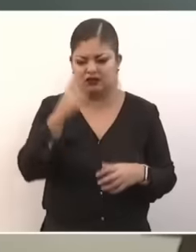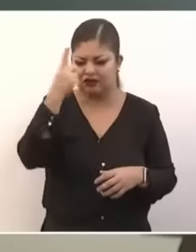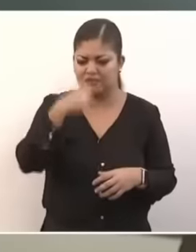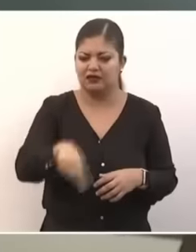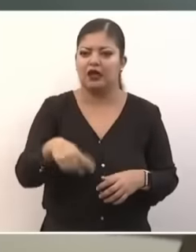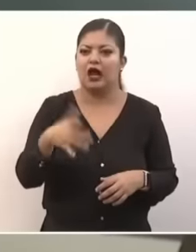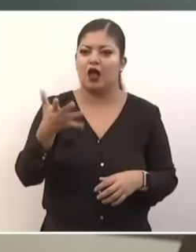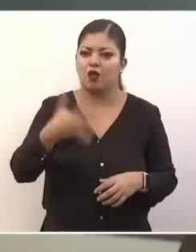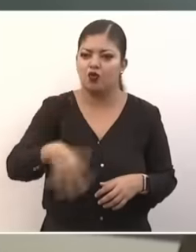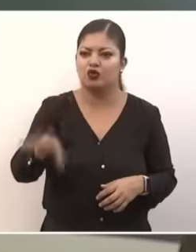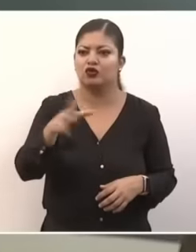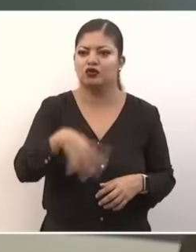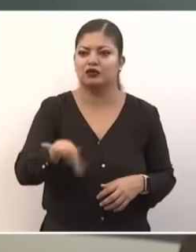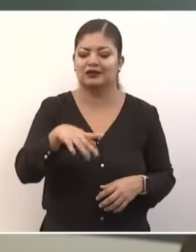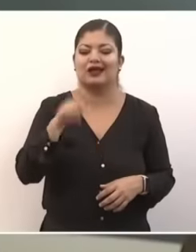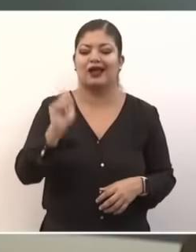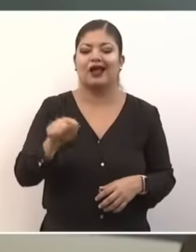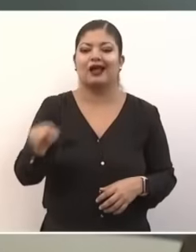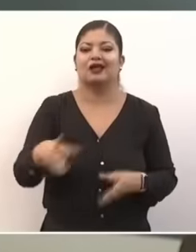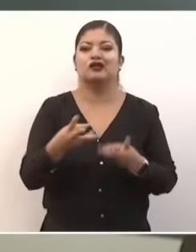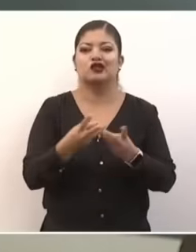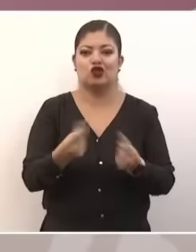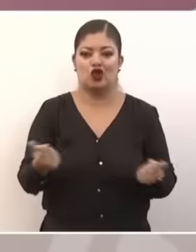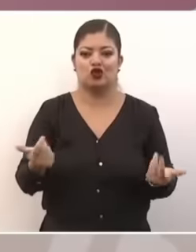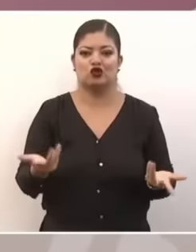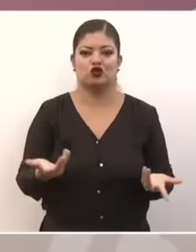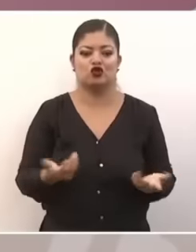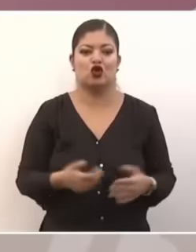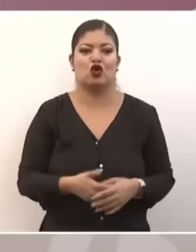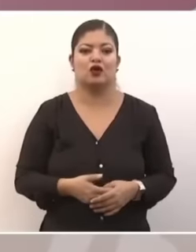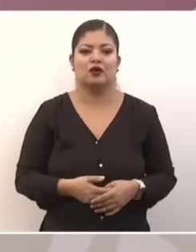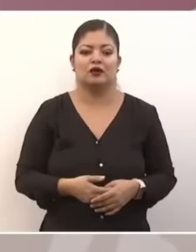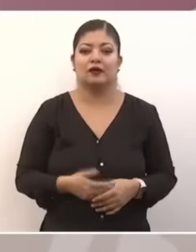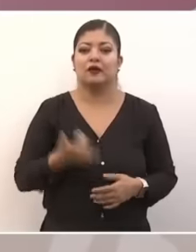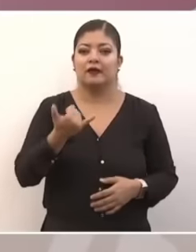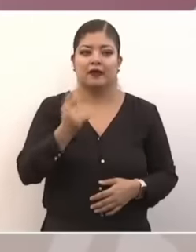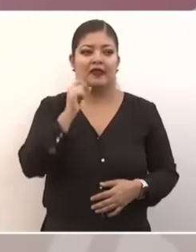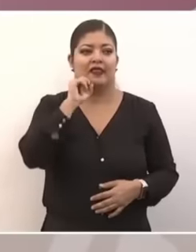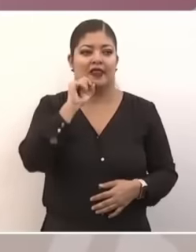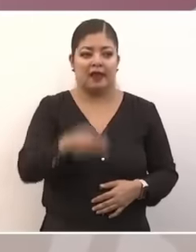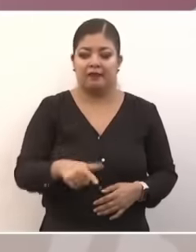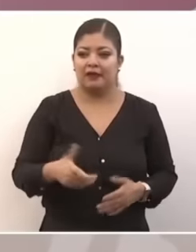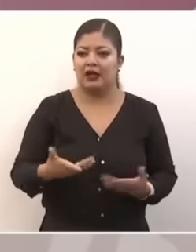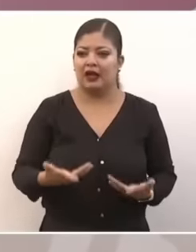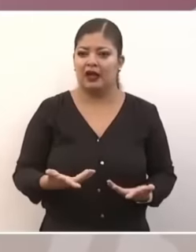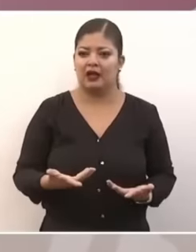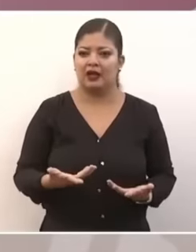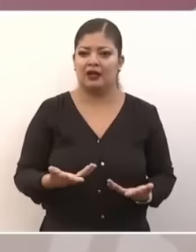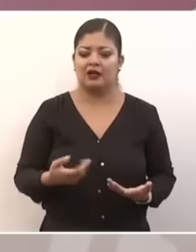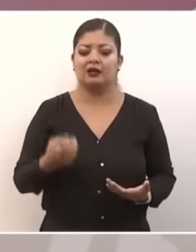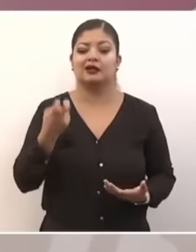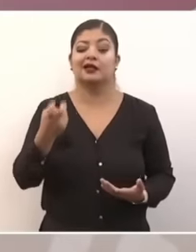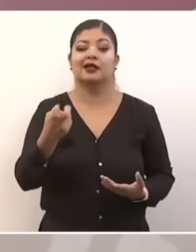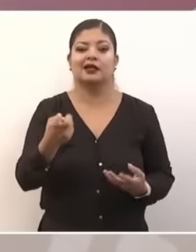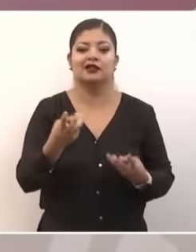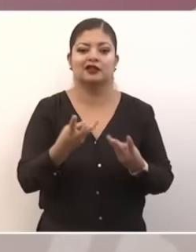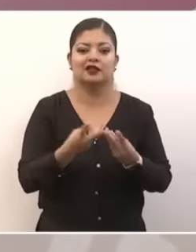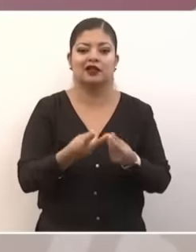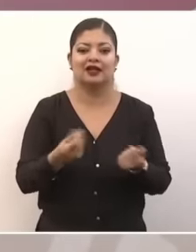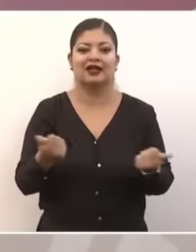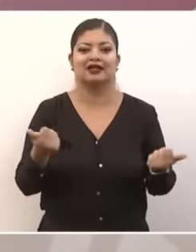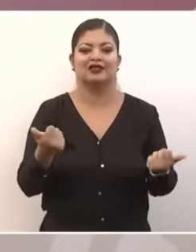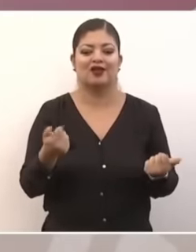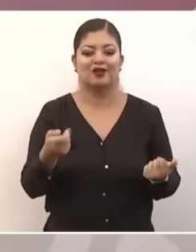buscar esta solución y así se resolvió